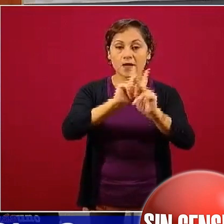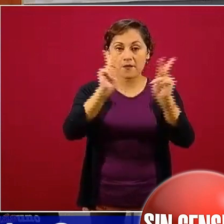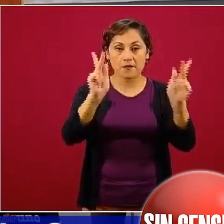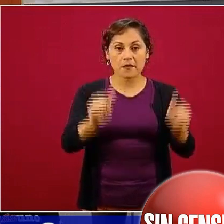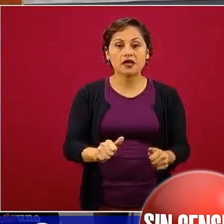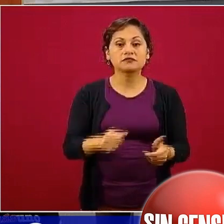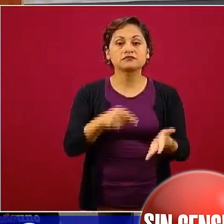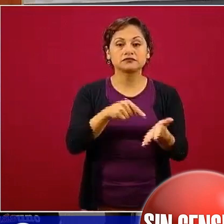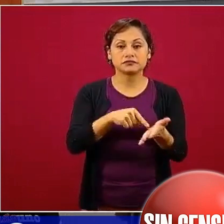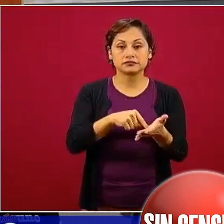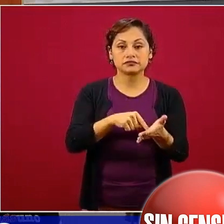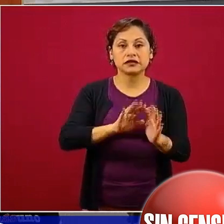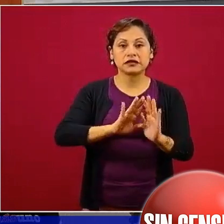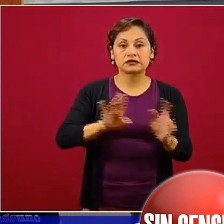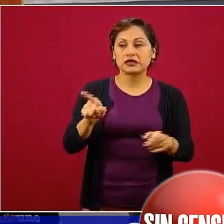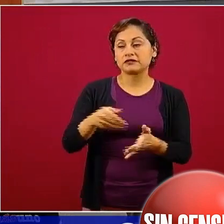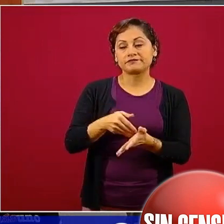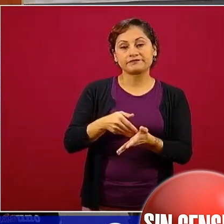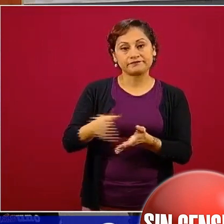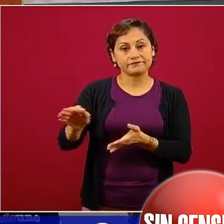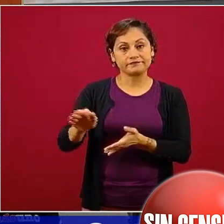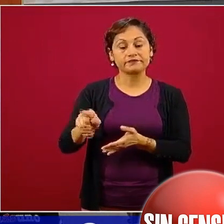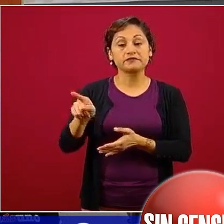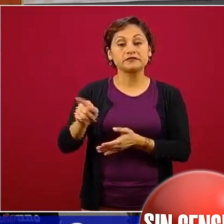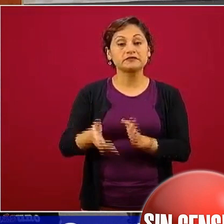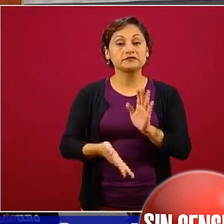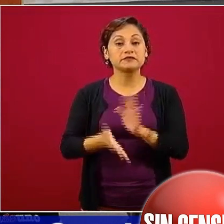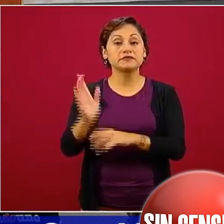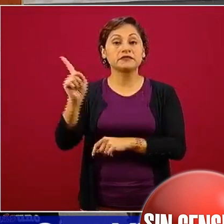al extranjero, a Francia,